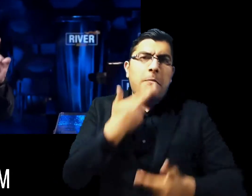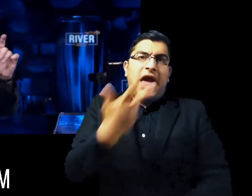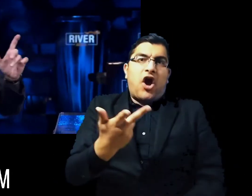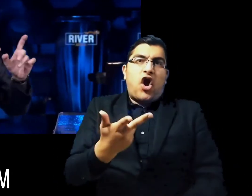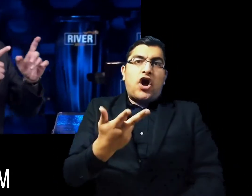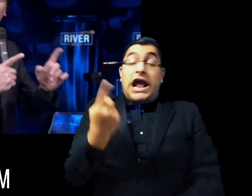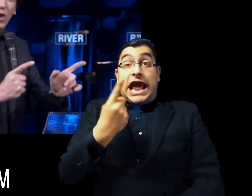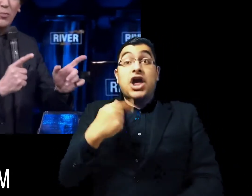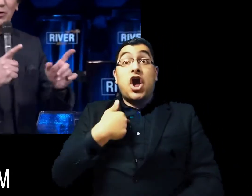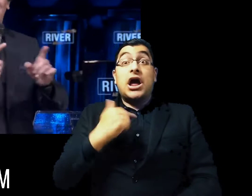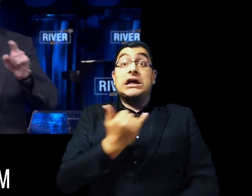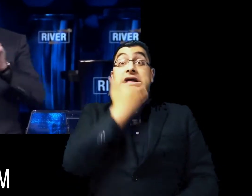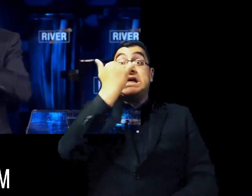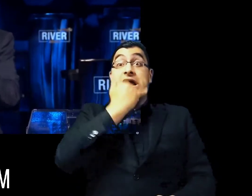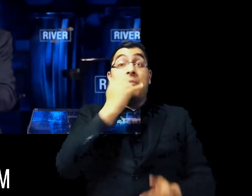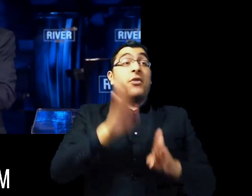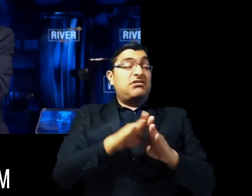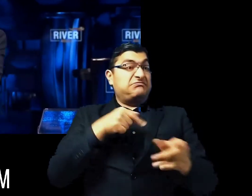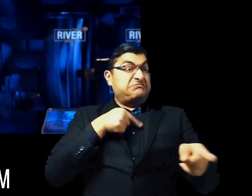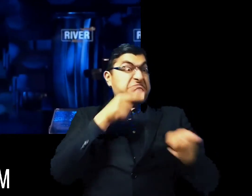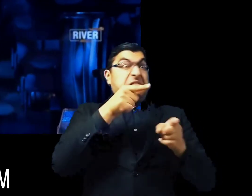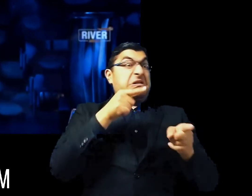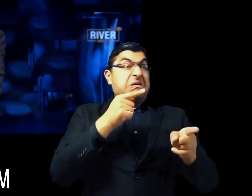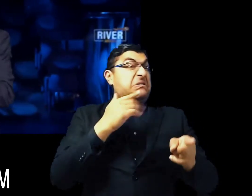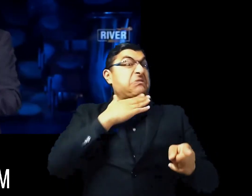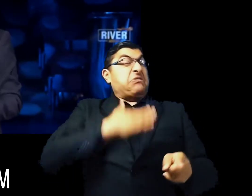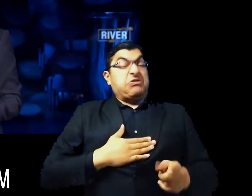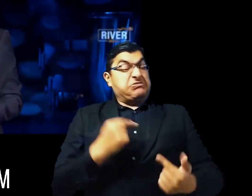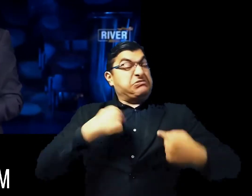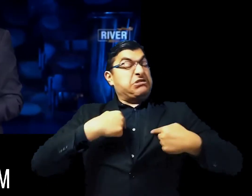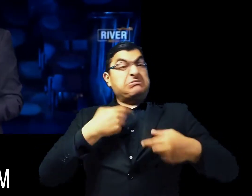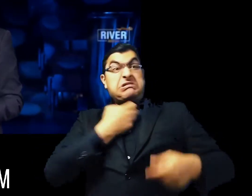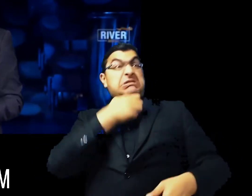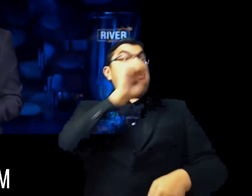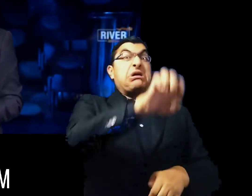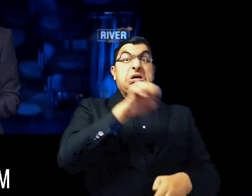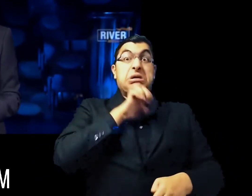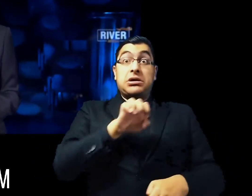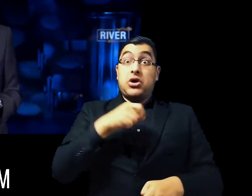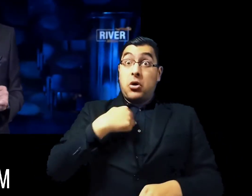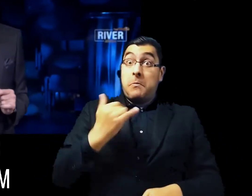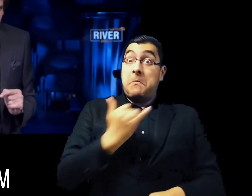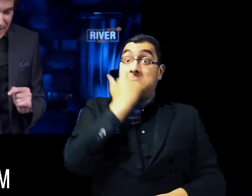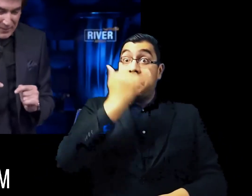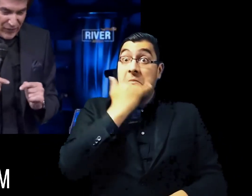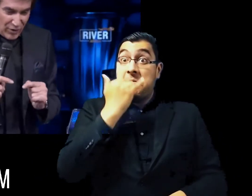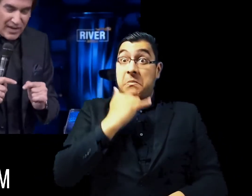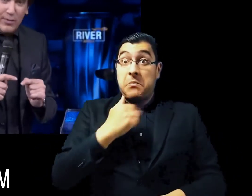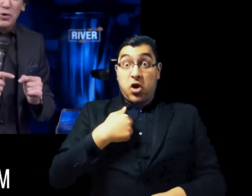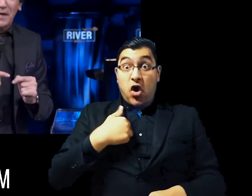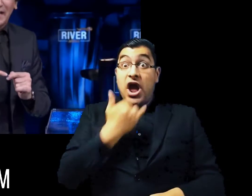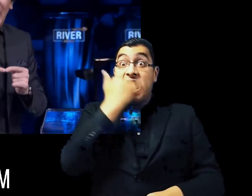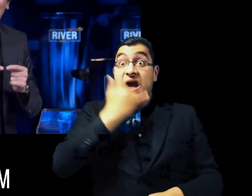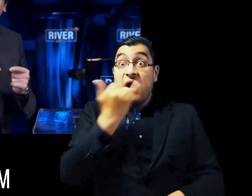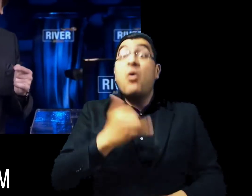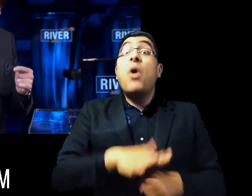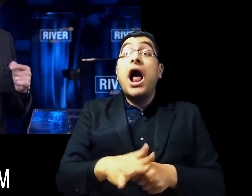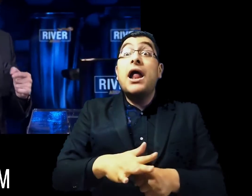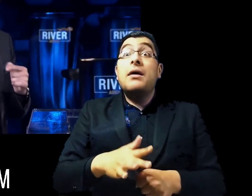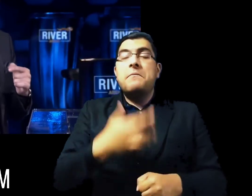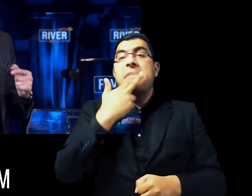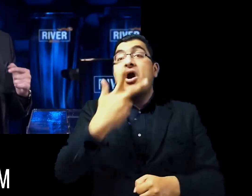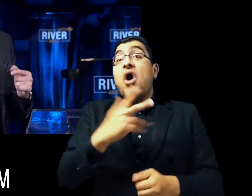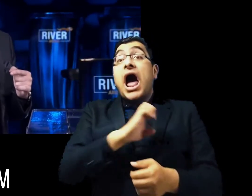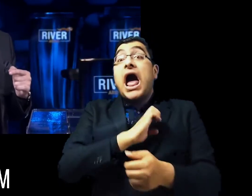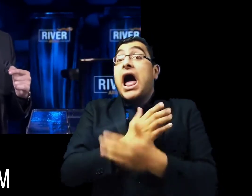que haberme equivocado por hacer justicia y odiar. O sea que si me voy a equivocar, prefiero equivocar